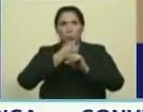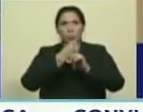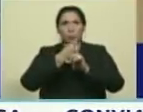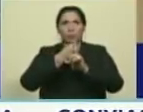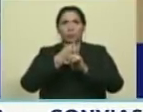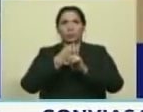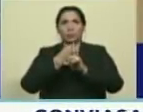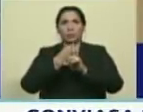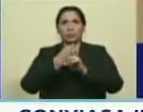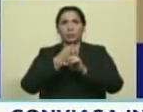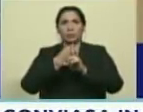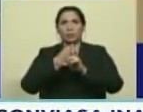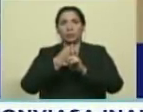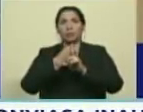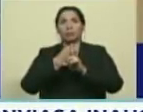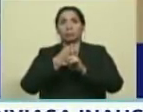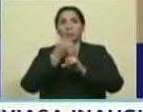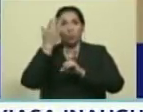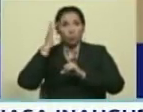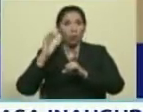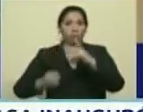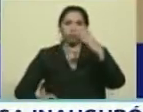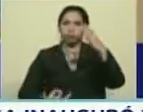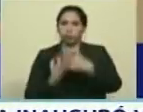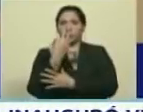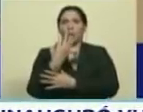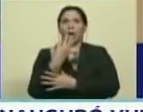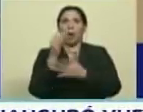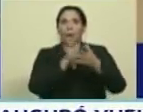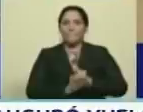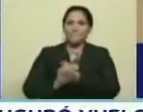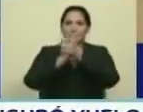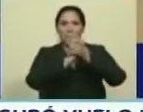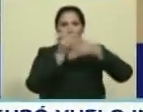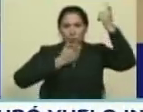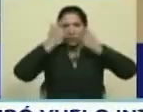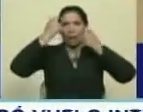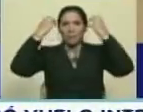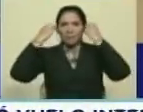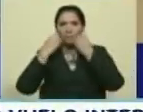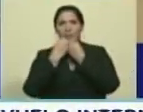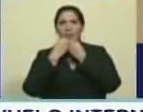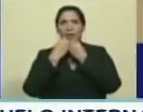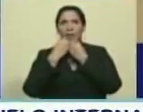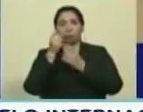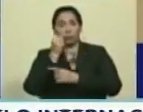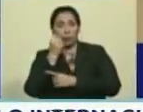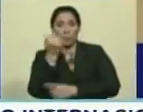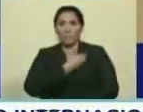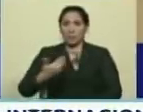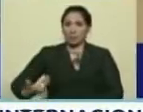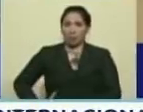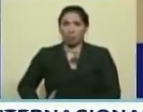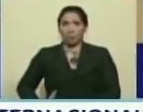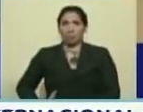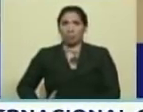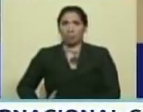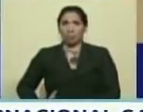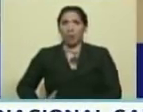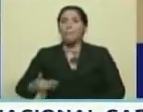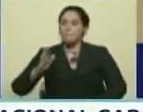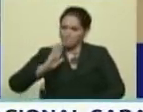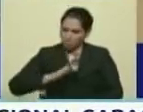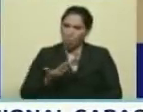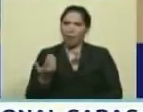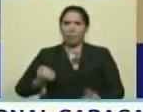y en lo que fue fundado por el compañero Chávez y el compañero Fidel. Señor presidente, puede